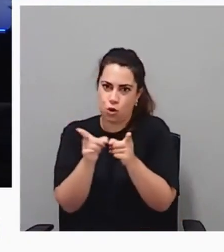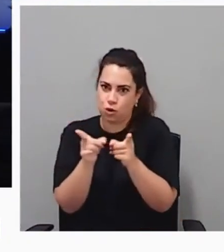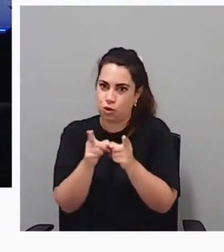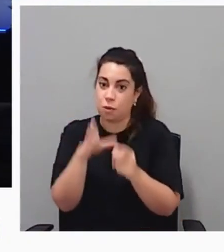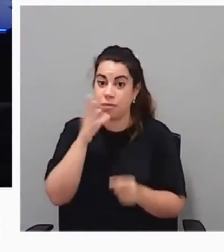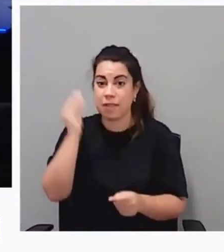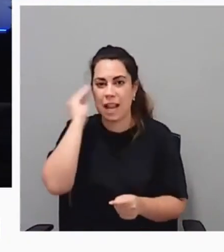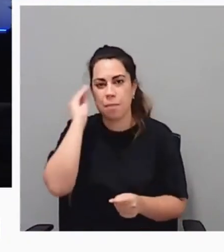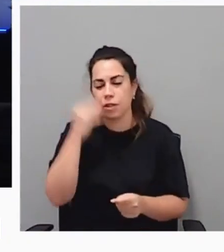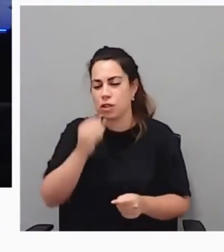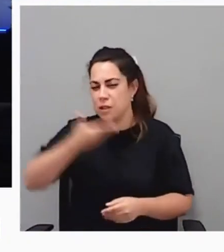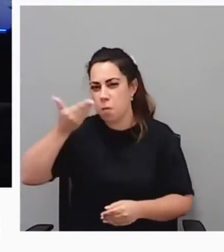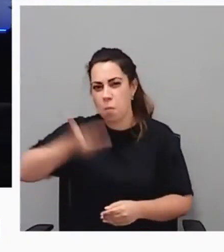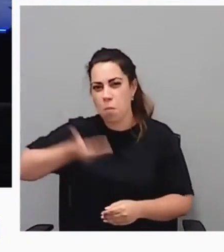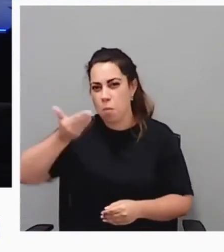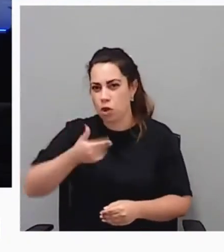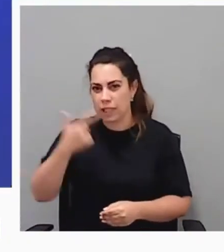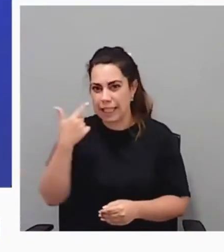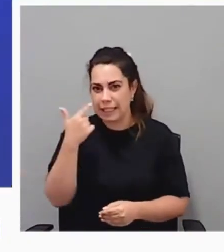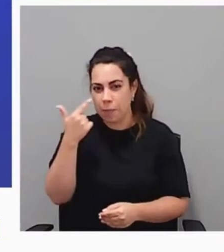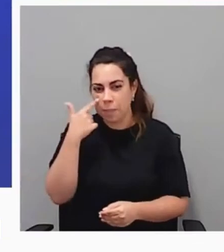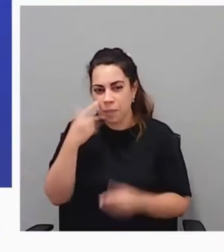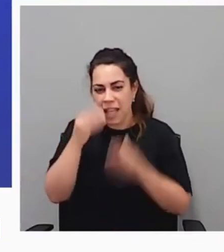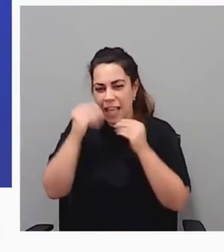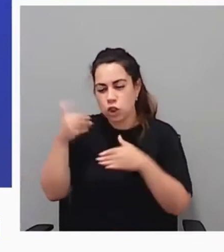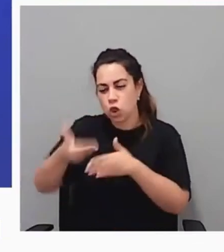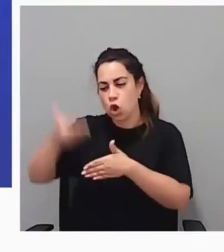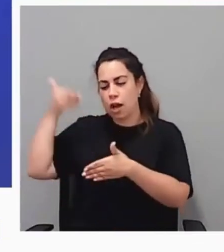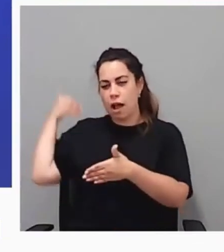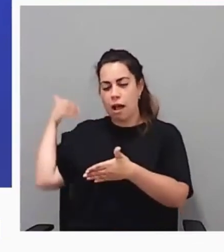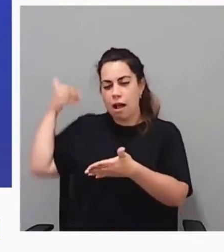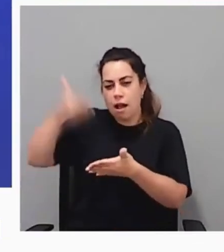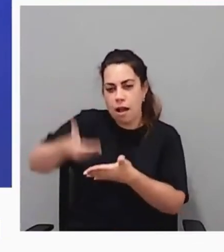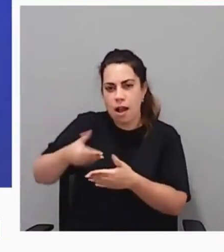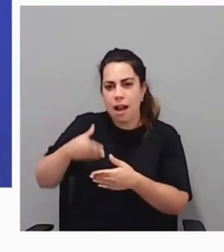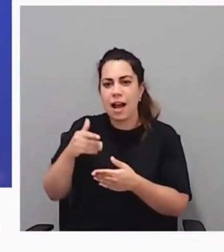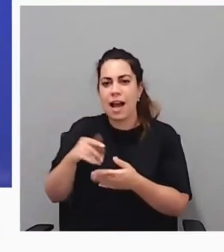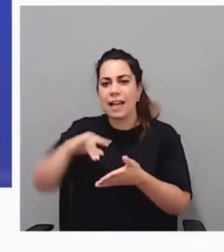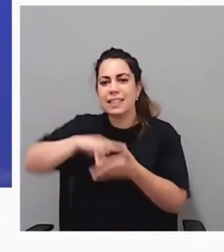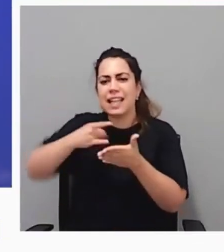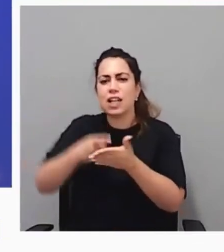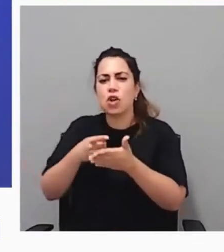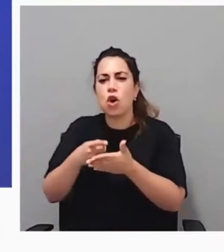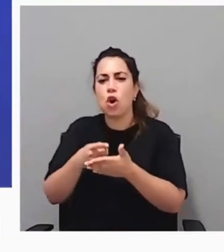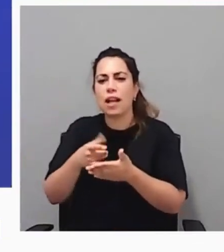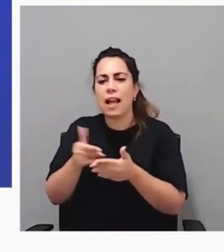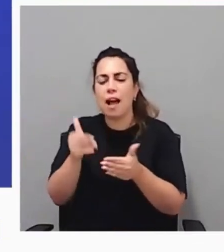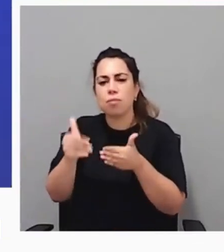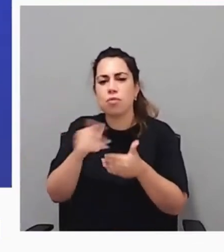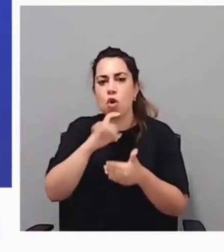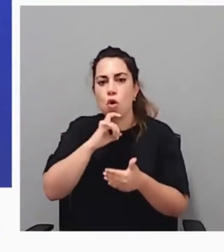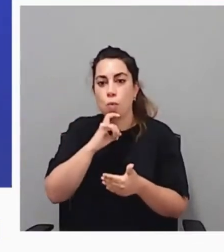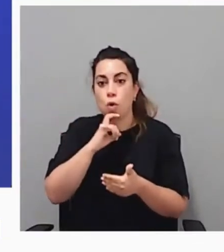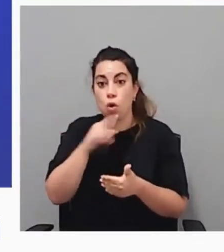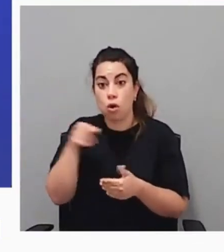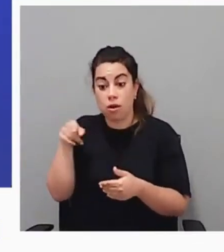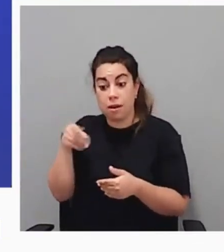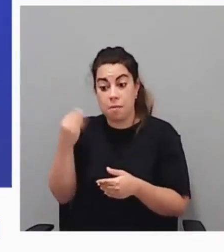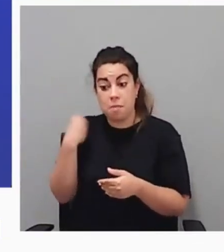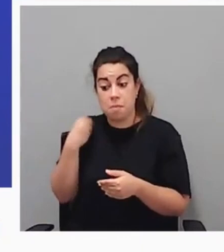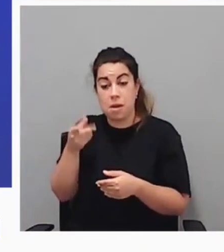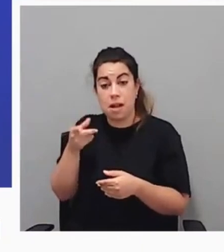estamos donde estamos, de dónde venimos, hacia dónde va la tecnología y dónde y cómo eso está transformando la creatividad de